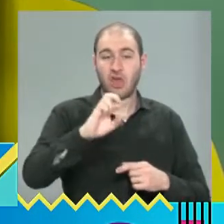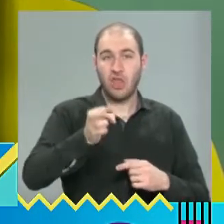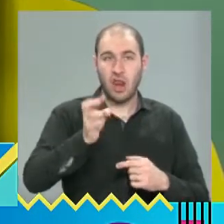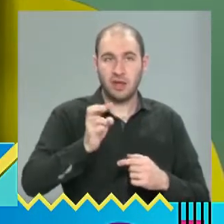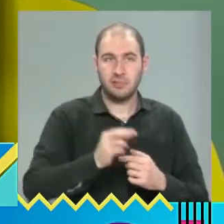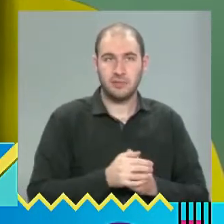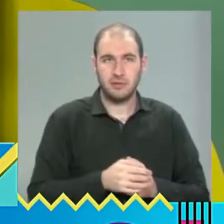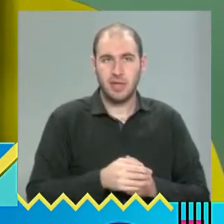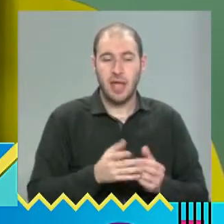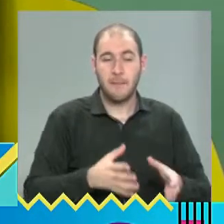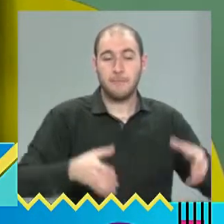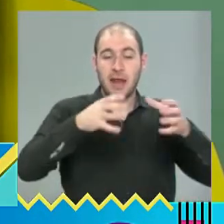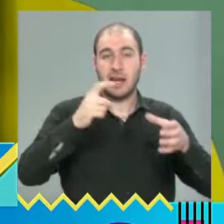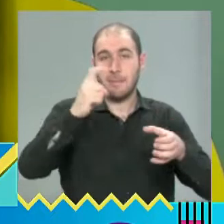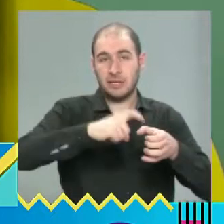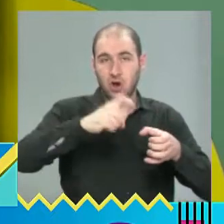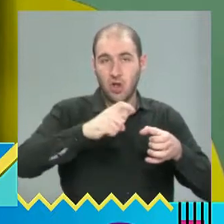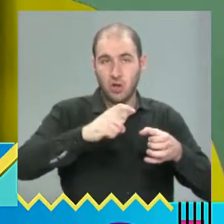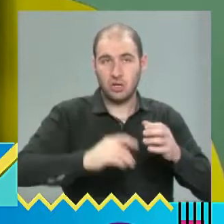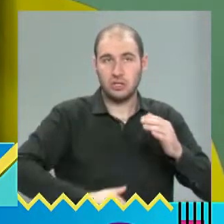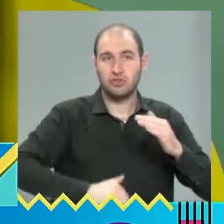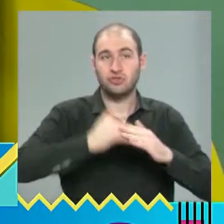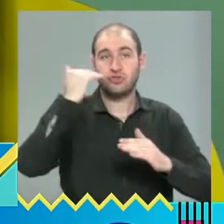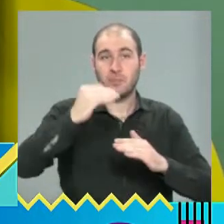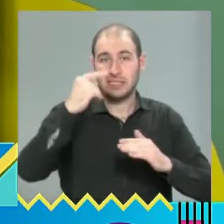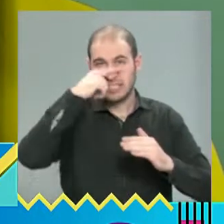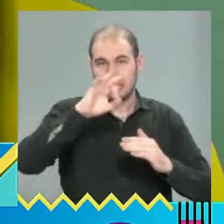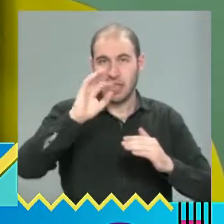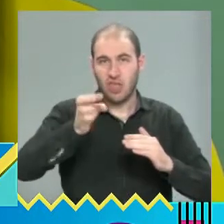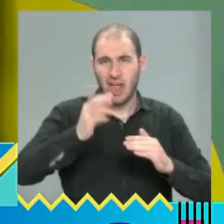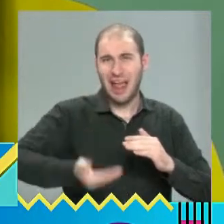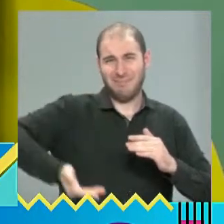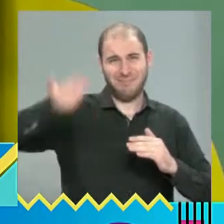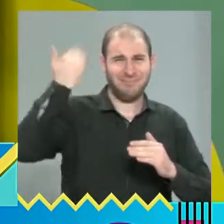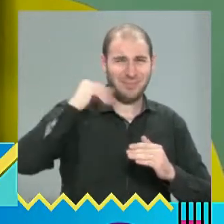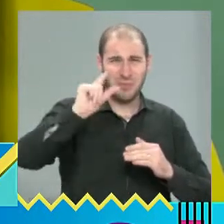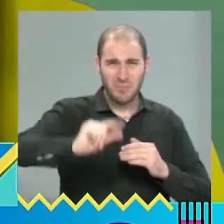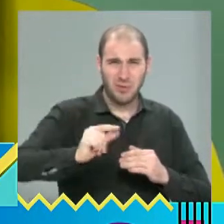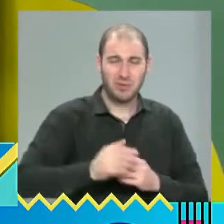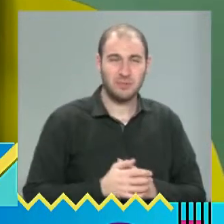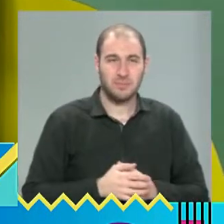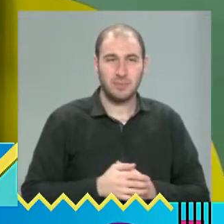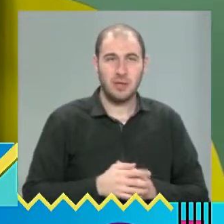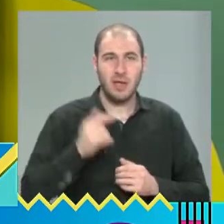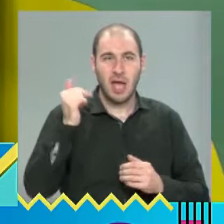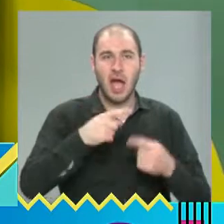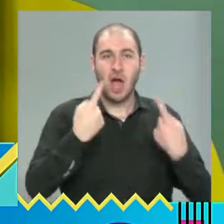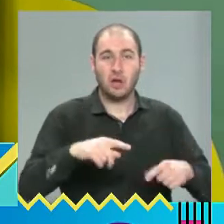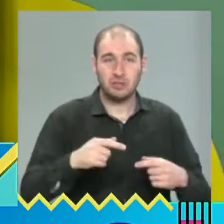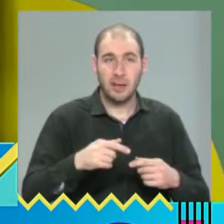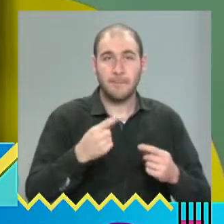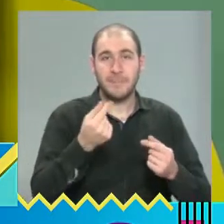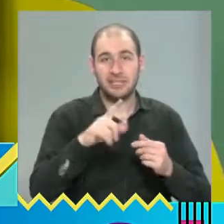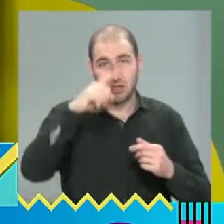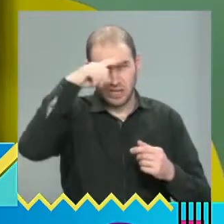dólar, el barril de petróleo alcanzó los $70, que hace mucho tiempo que no estaba en eso. Entonces claro, hay un factor de mayor